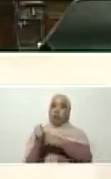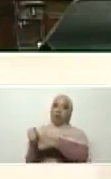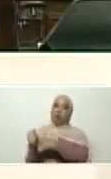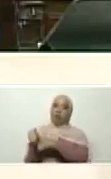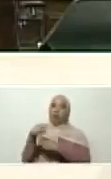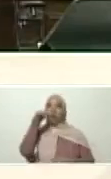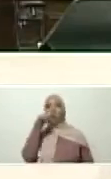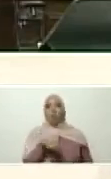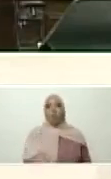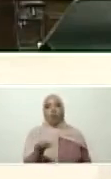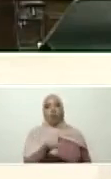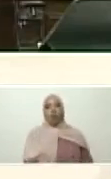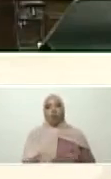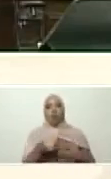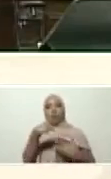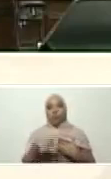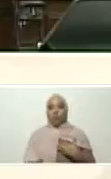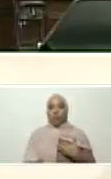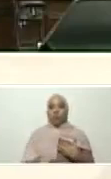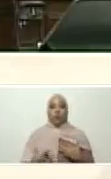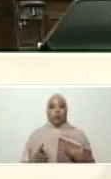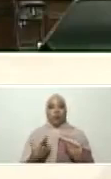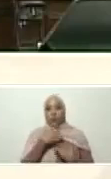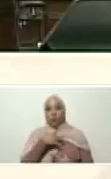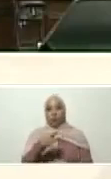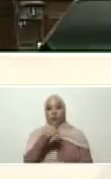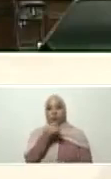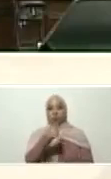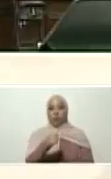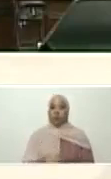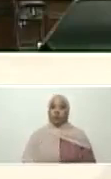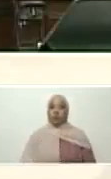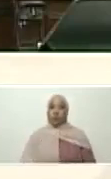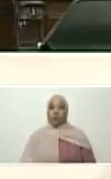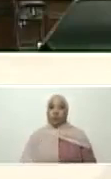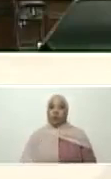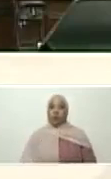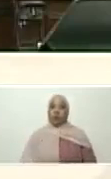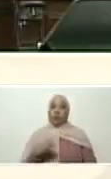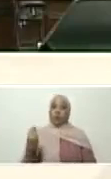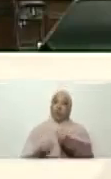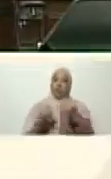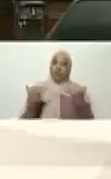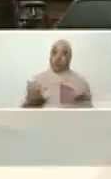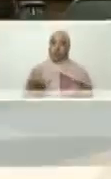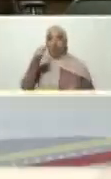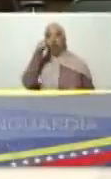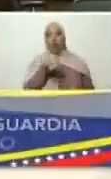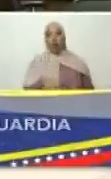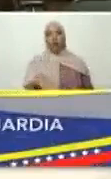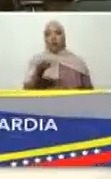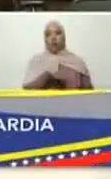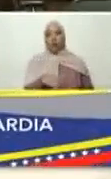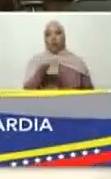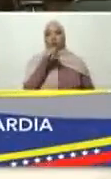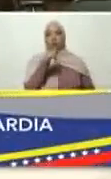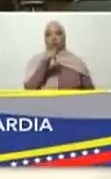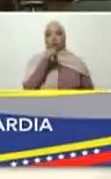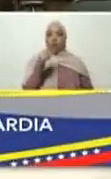pueblo, vanguardia, proyecto. Porque sí tenemos proyecto. Y el proyecto consecuente con el pueblo de a pie, con el pueblo humilde.